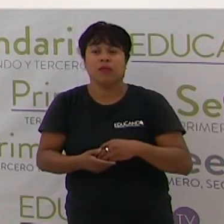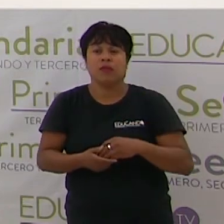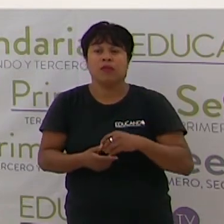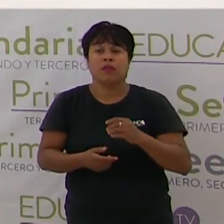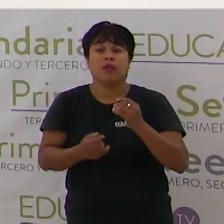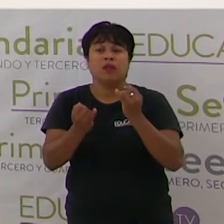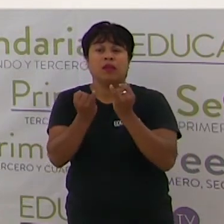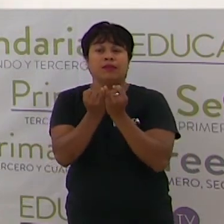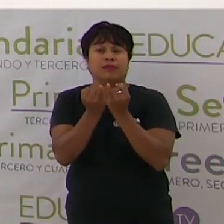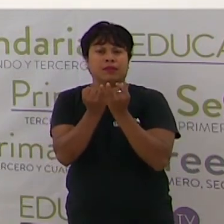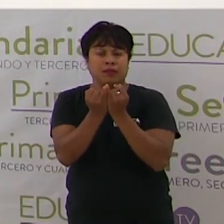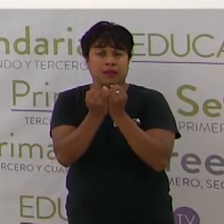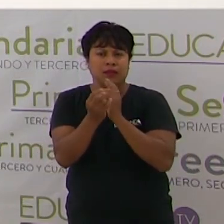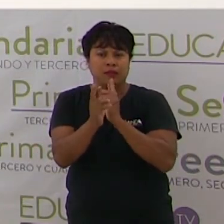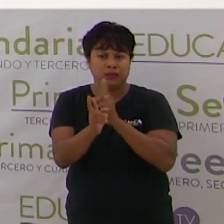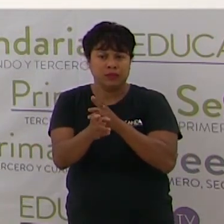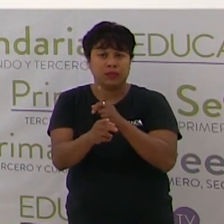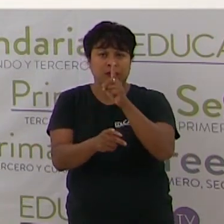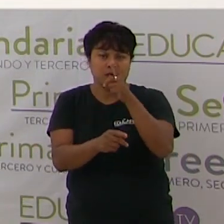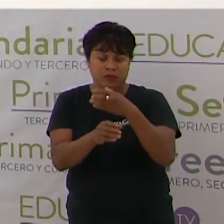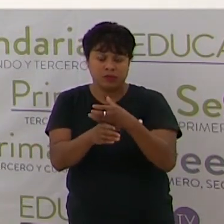un cilindro.